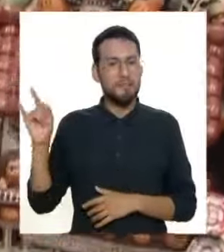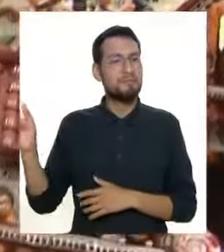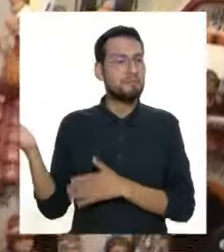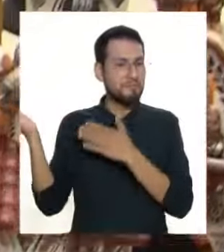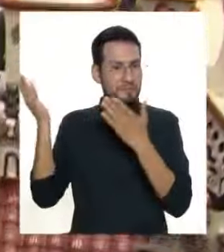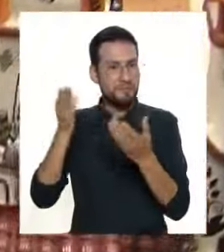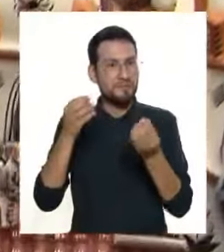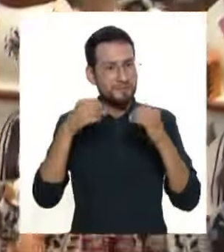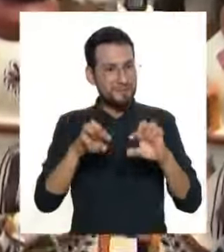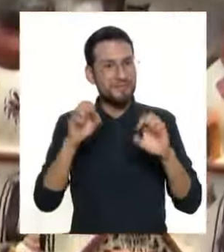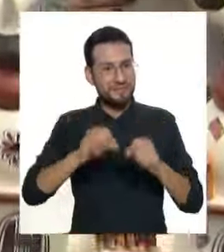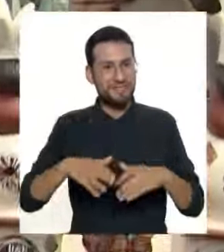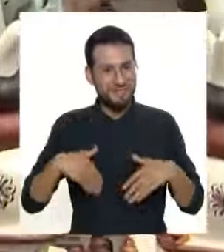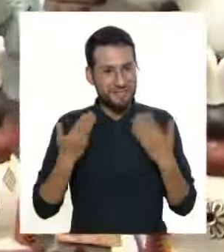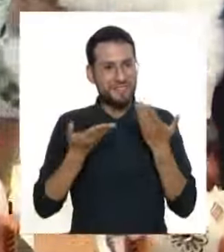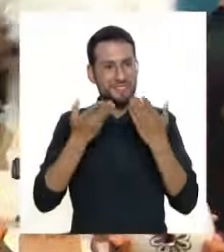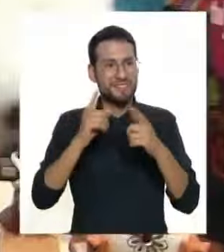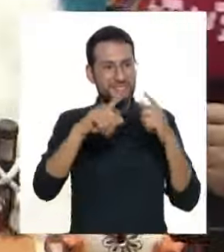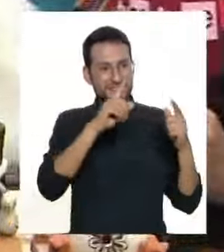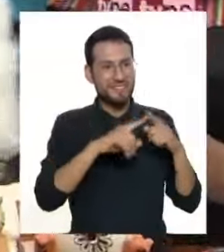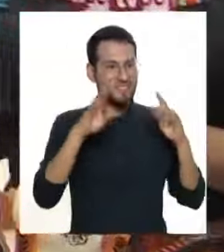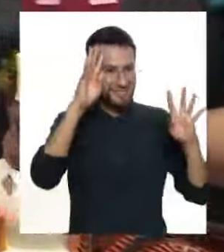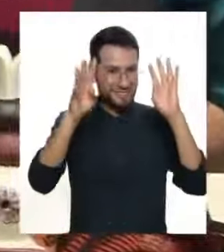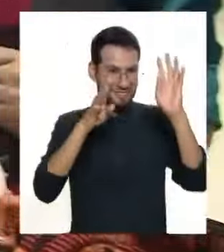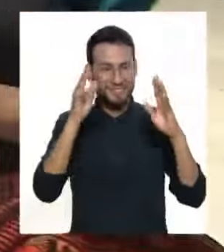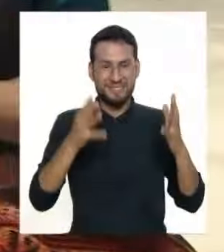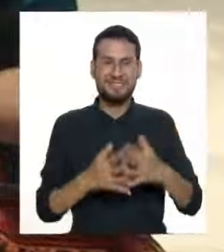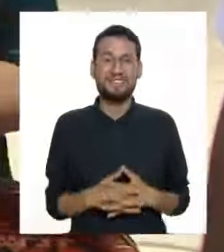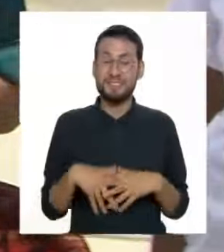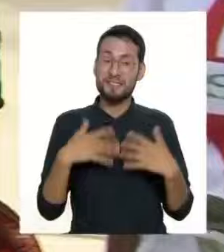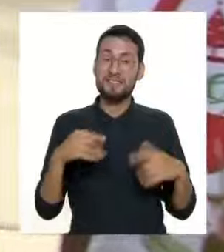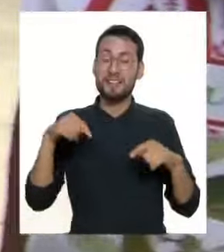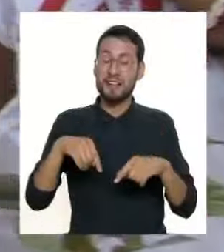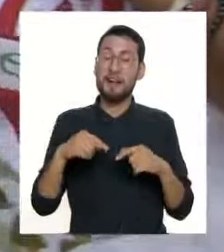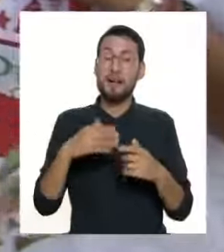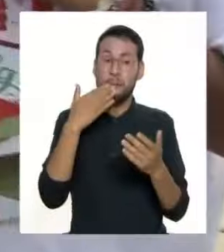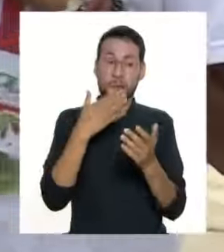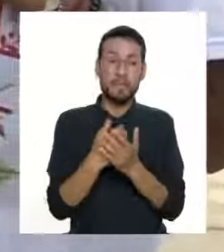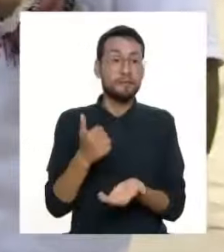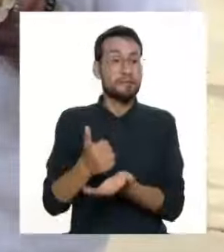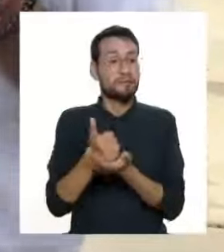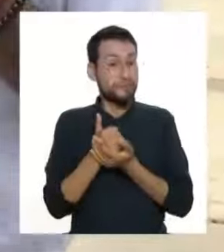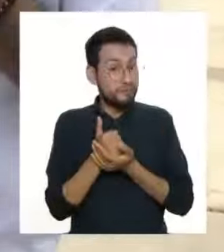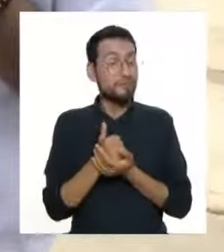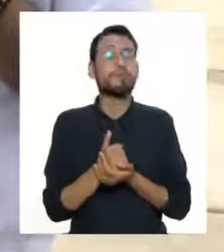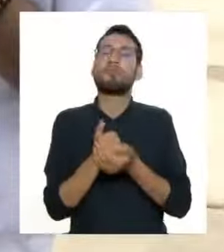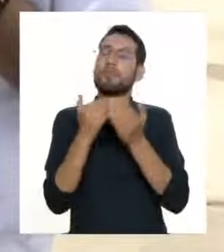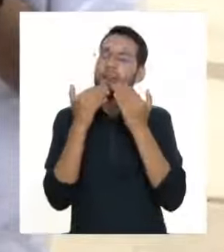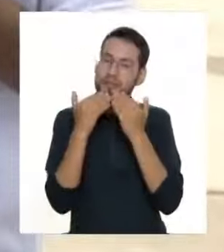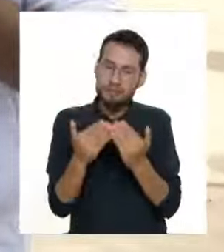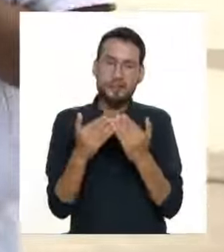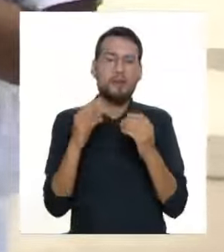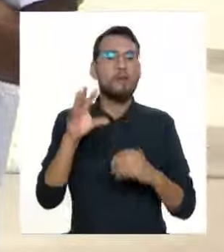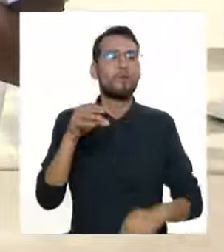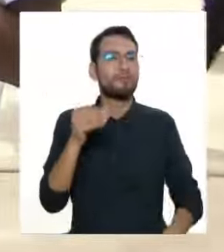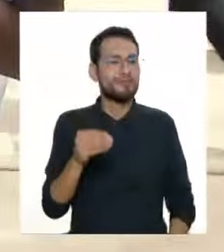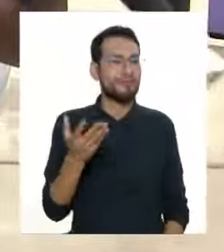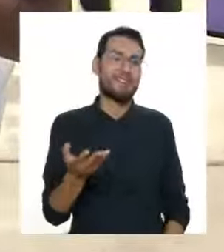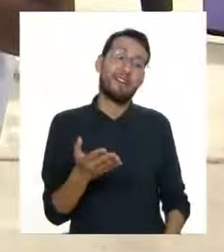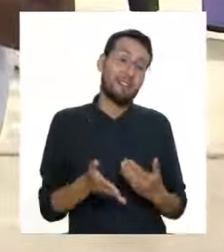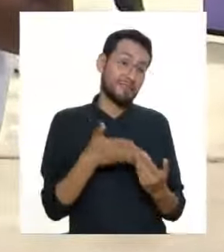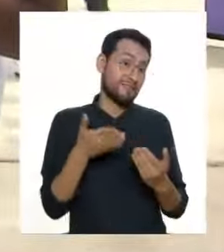tienen la oportunidad de poder presentar sus emprendimientos. Es un recurso que, por supuesto, se agradece muchísimo porque no